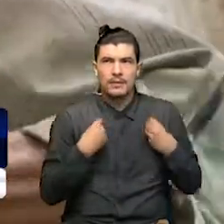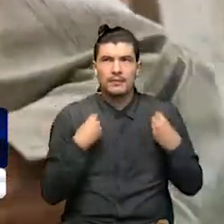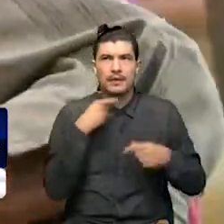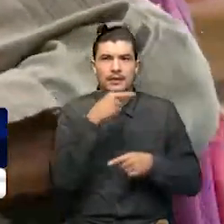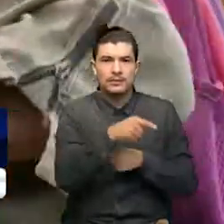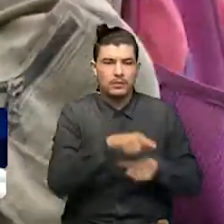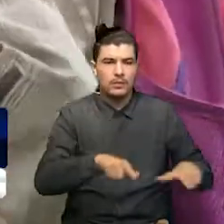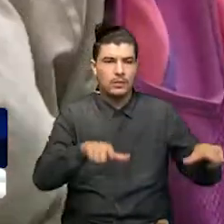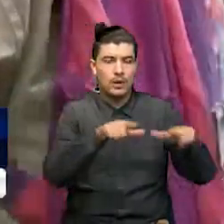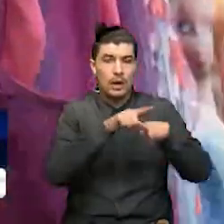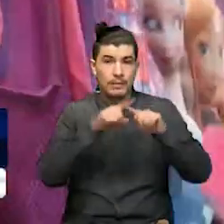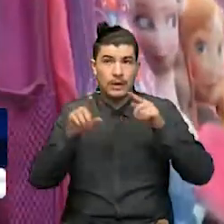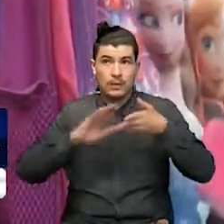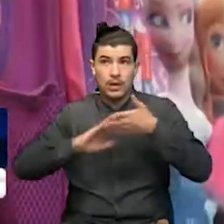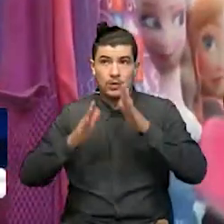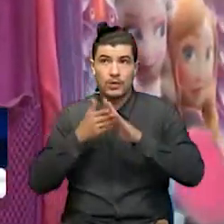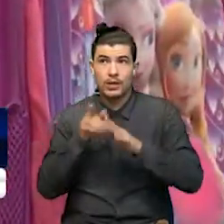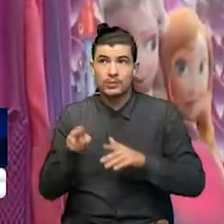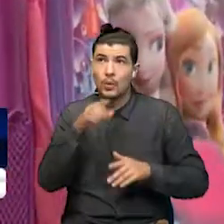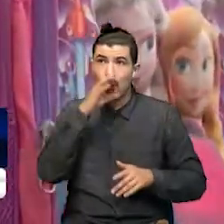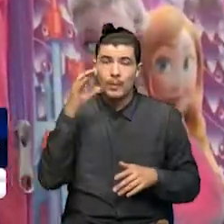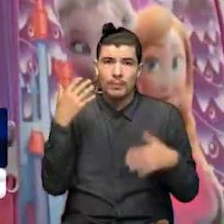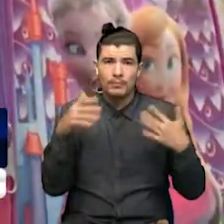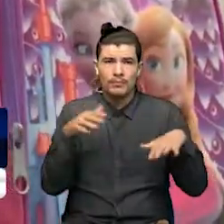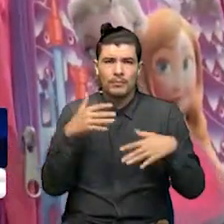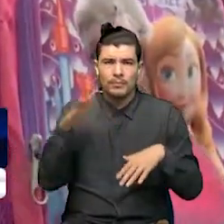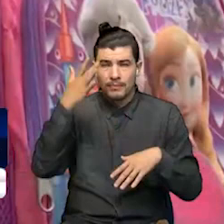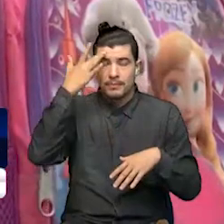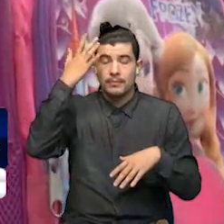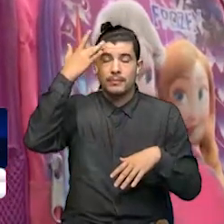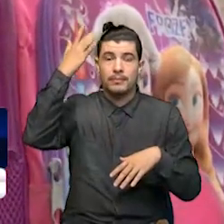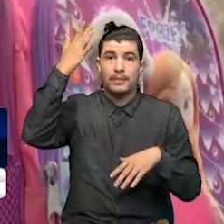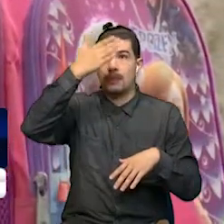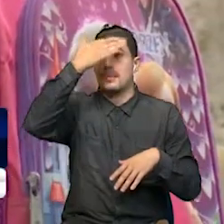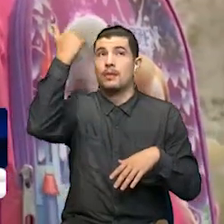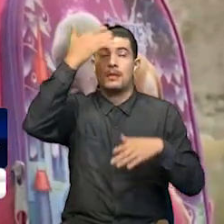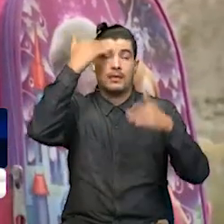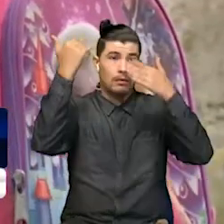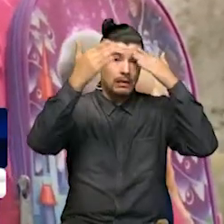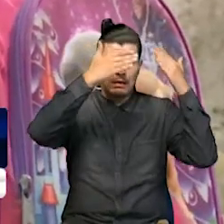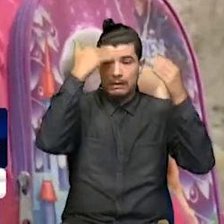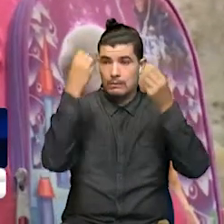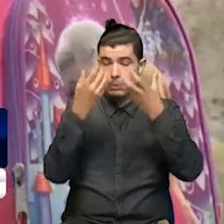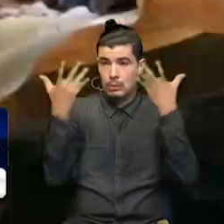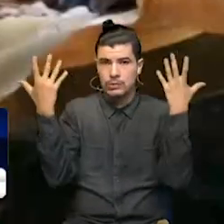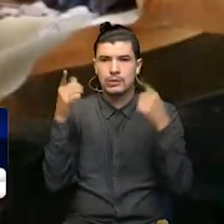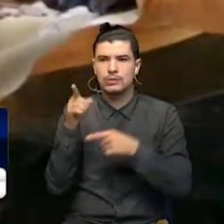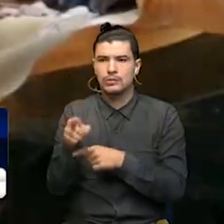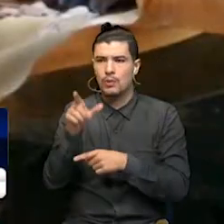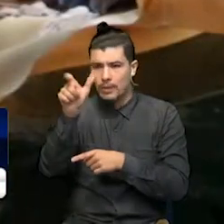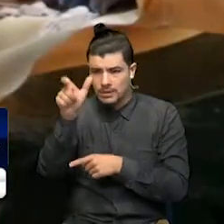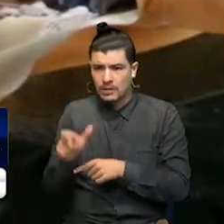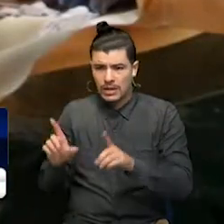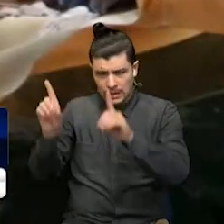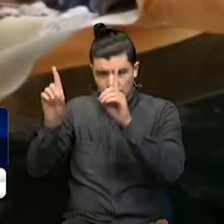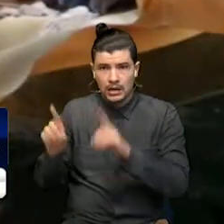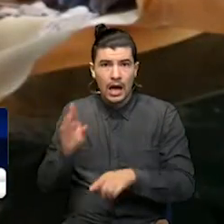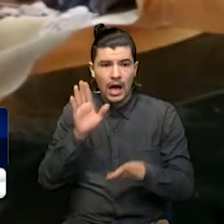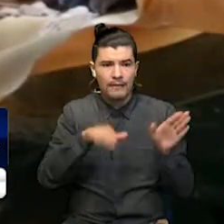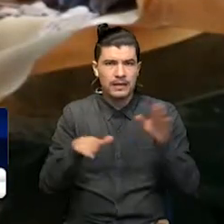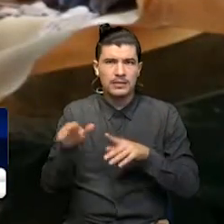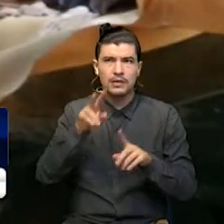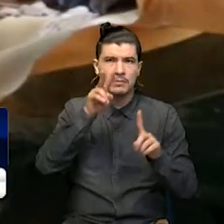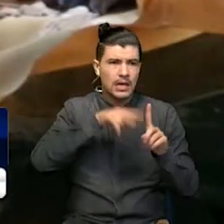la comunidad manifiesta que Juan sufre de Alzheimer, por lo que no está en condiciones de tomar decisiones. Y él hay días, duran meses